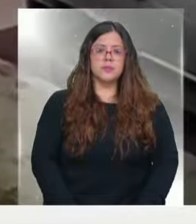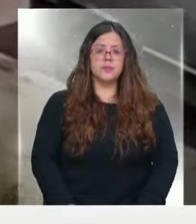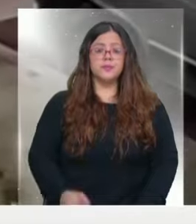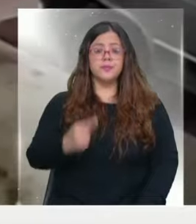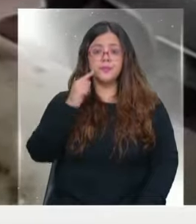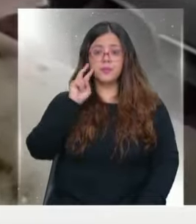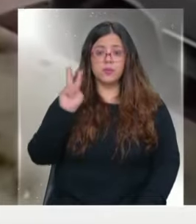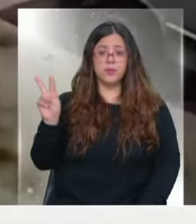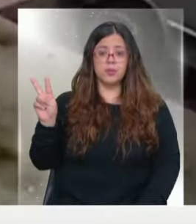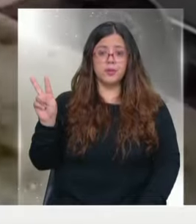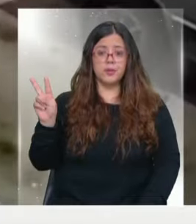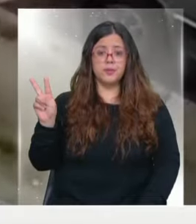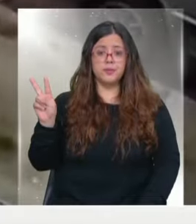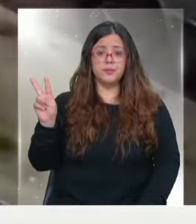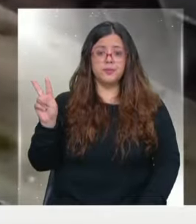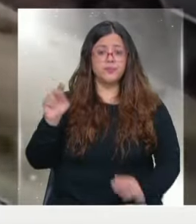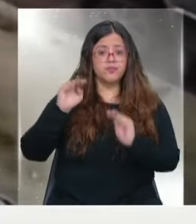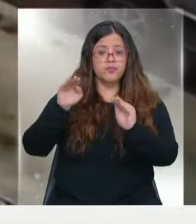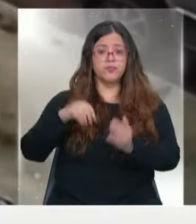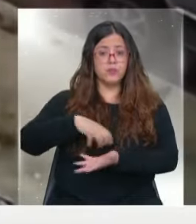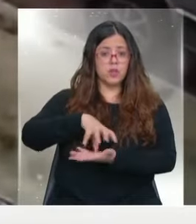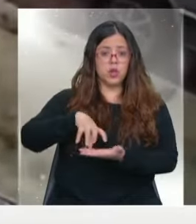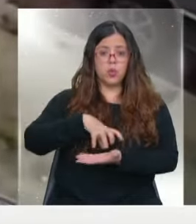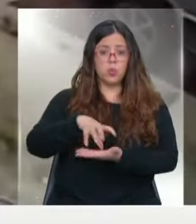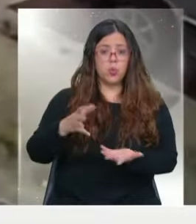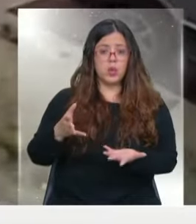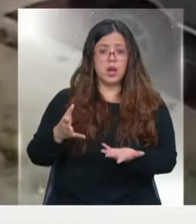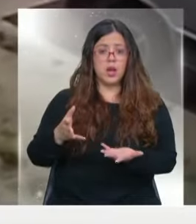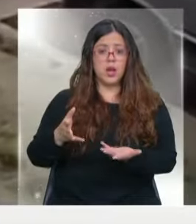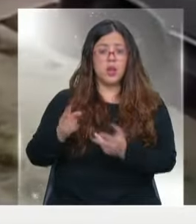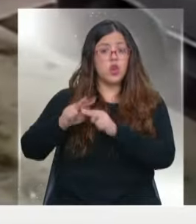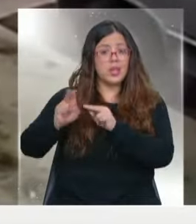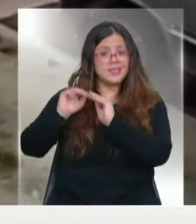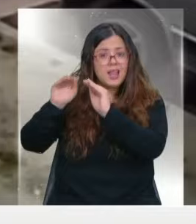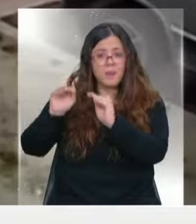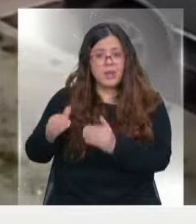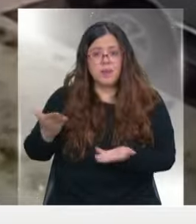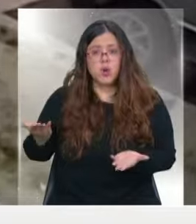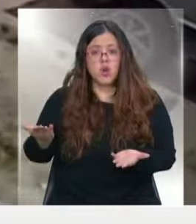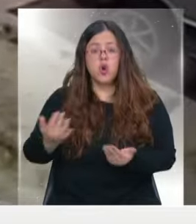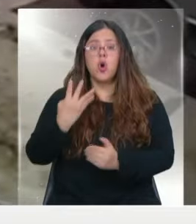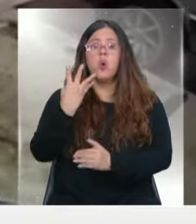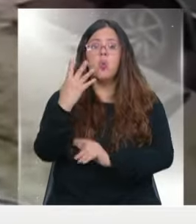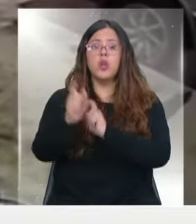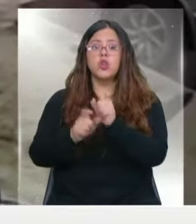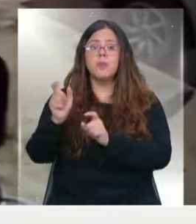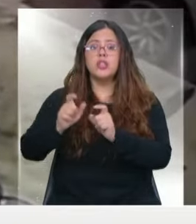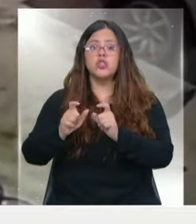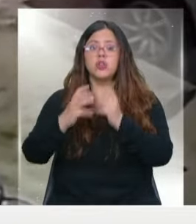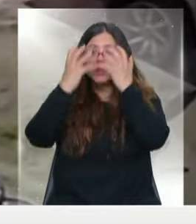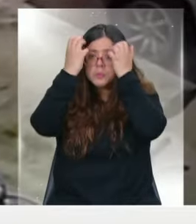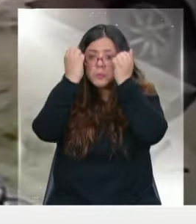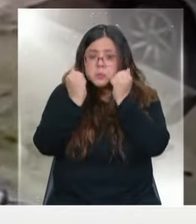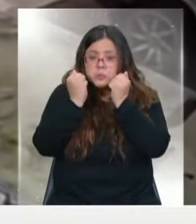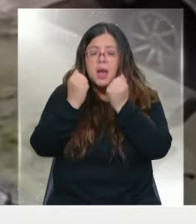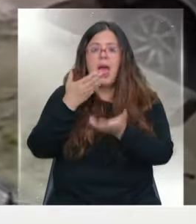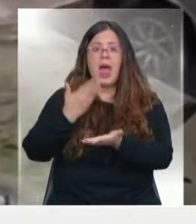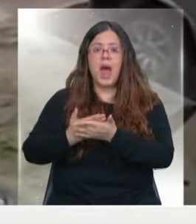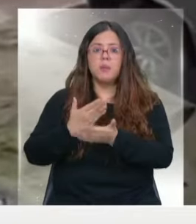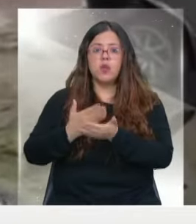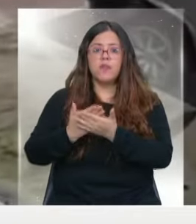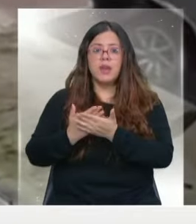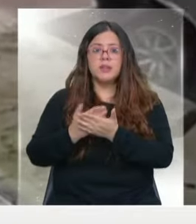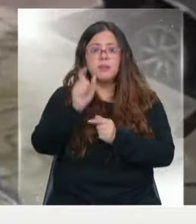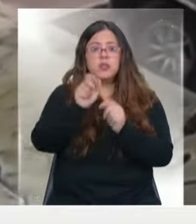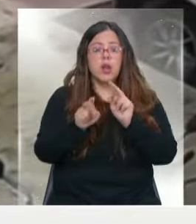Ponga atención a estas imágenes de la misma comuna. El modo de operar es idéntico. 4 individuos a rostro cubierto que aprovechan la